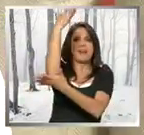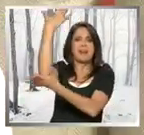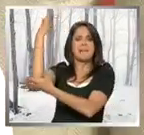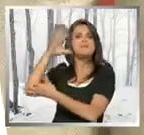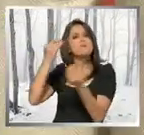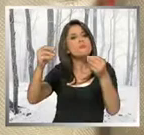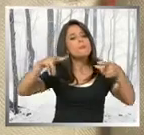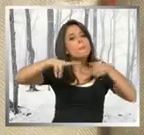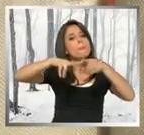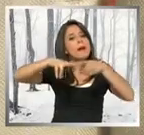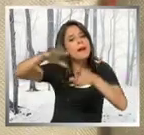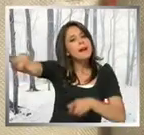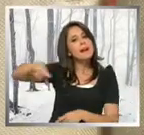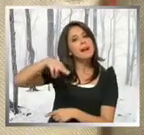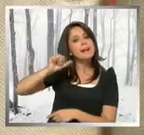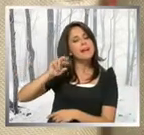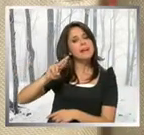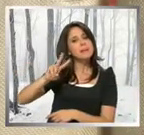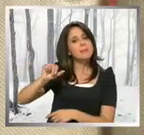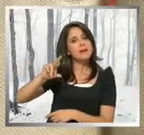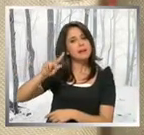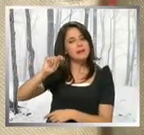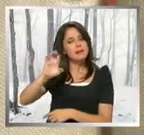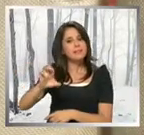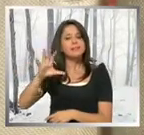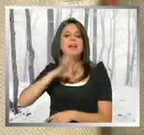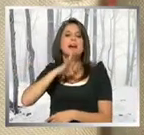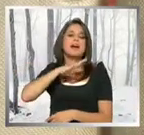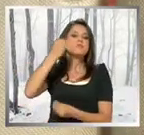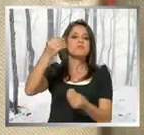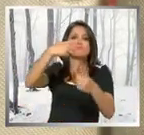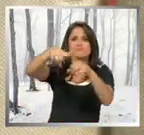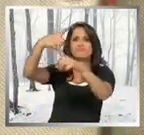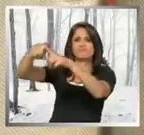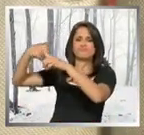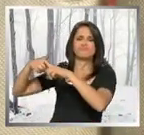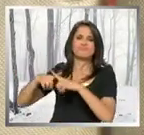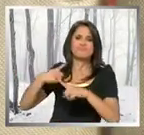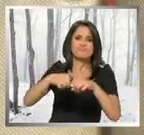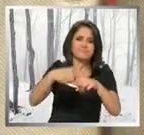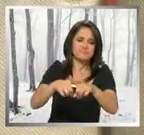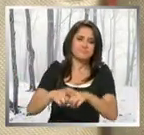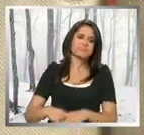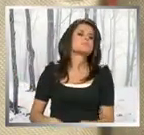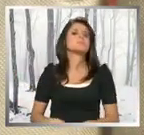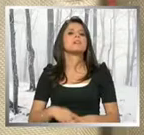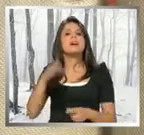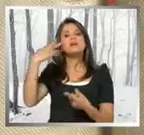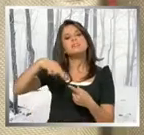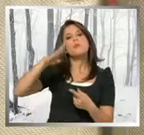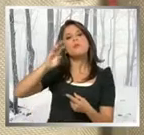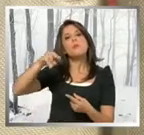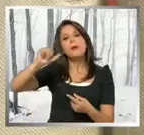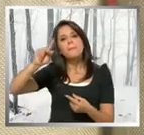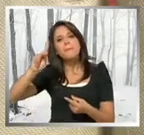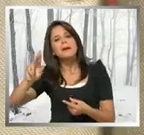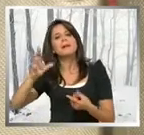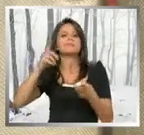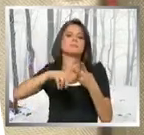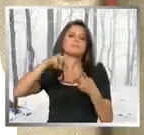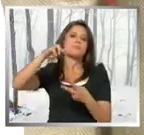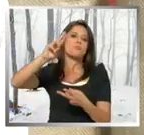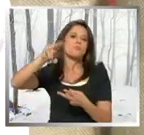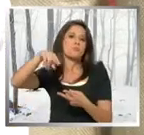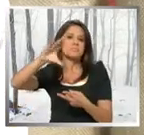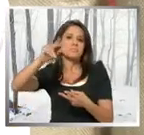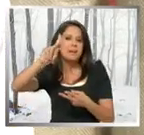árbol, esas calles que tienen nombre de ciudades mayas, ¿no? Petén, Bonampak, Uxmal. Es